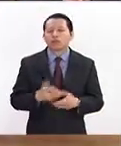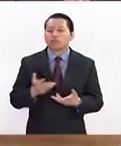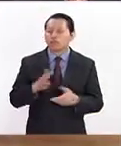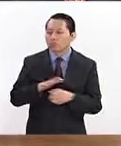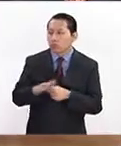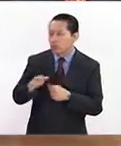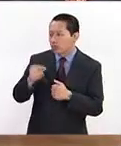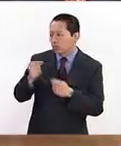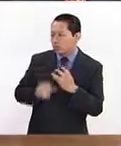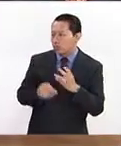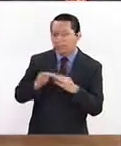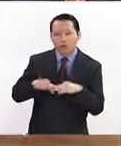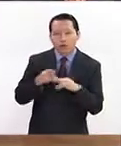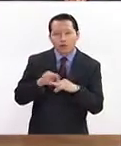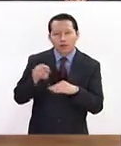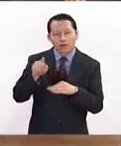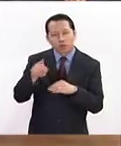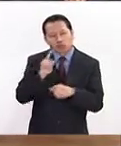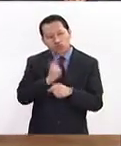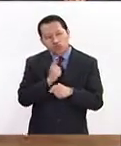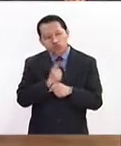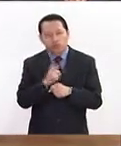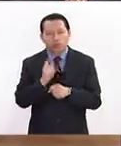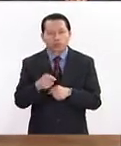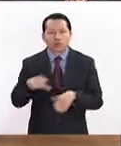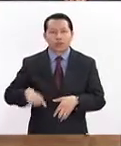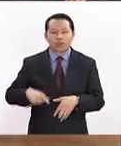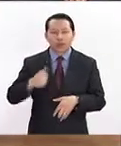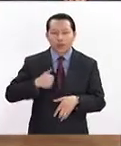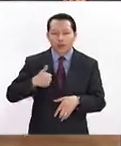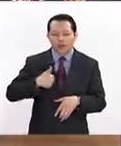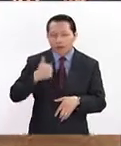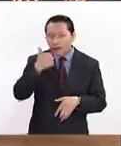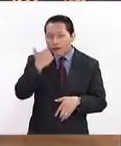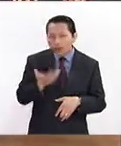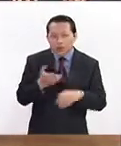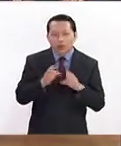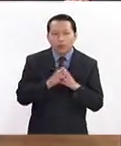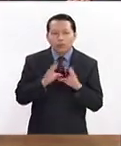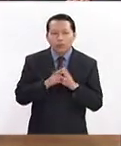que has tú identificado que el gobierno de Canadá está buscando en esta